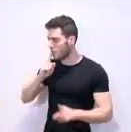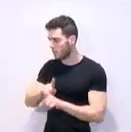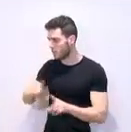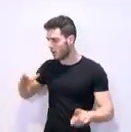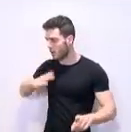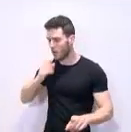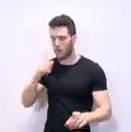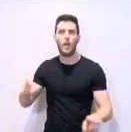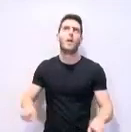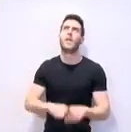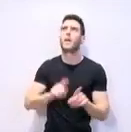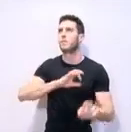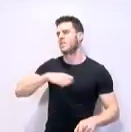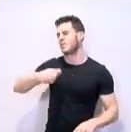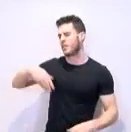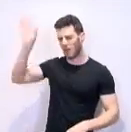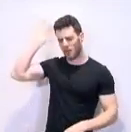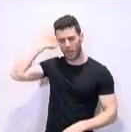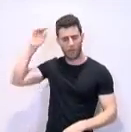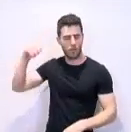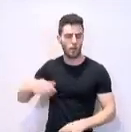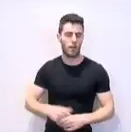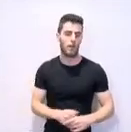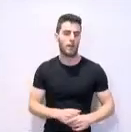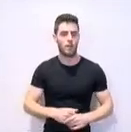igual, señor presidente.